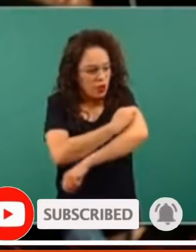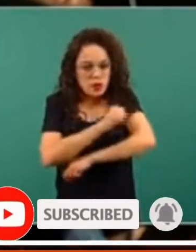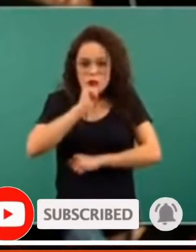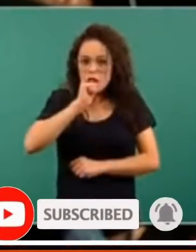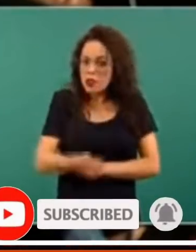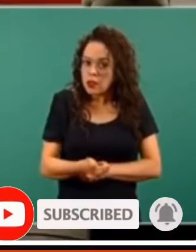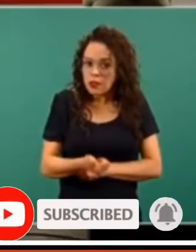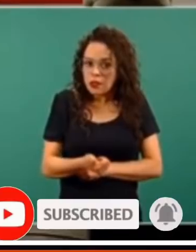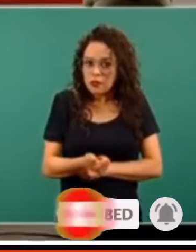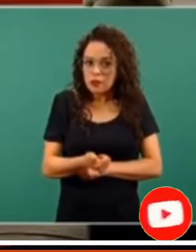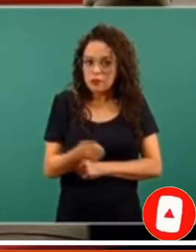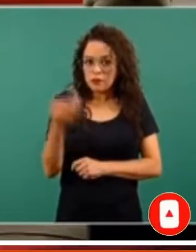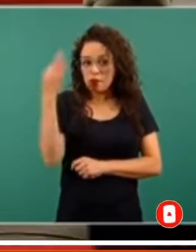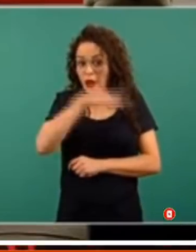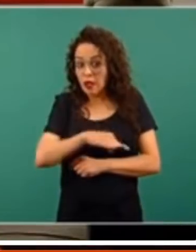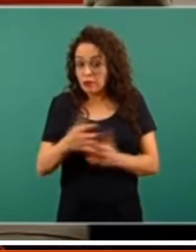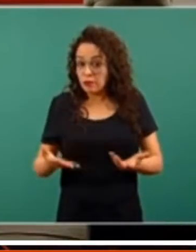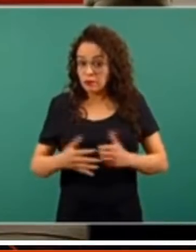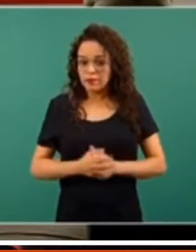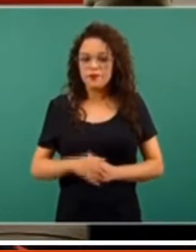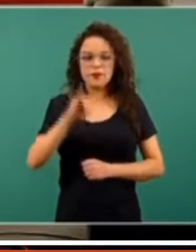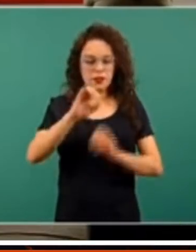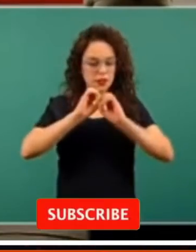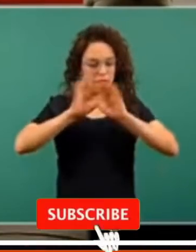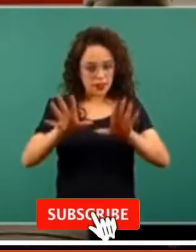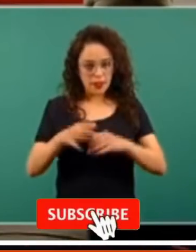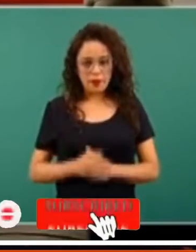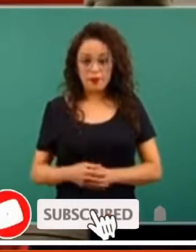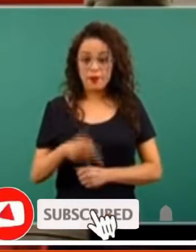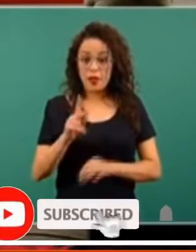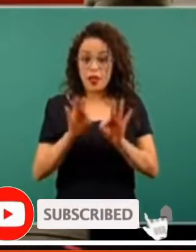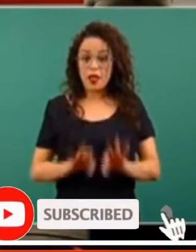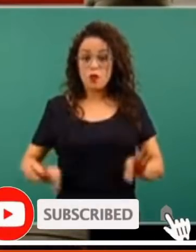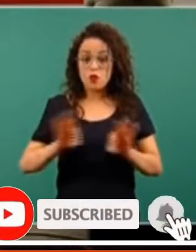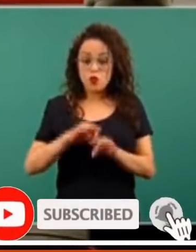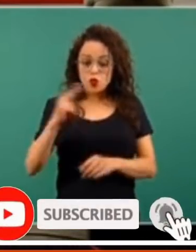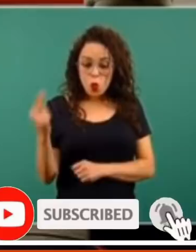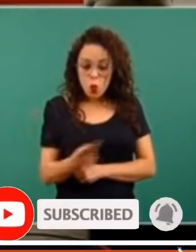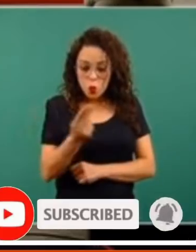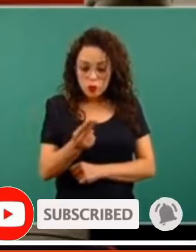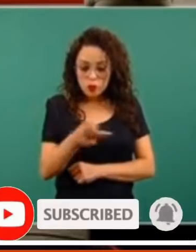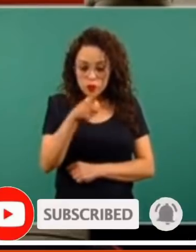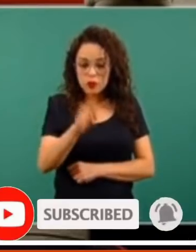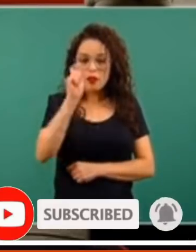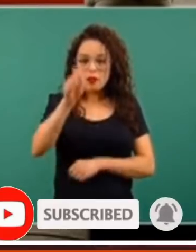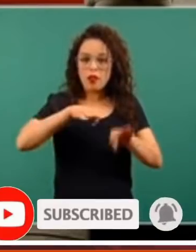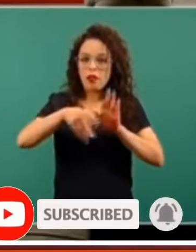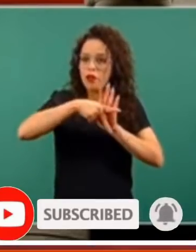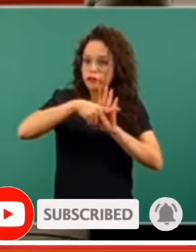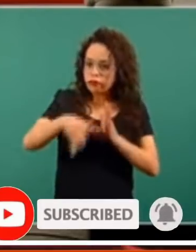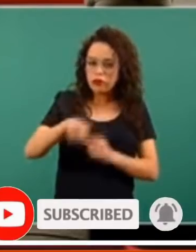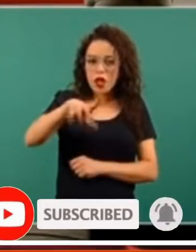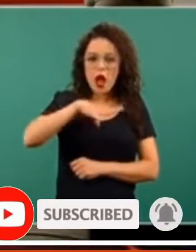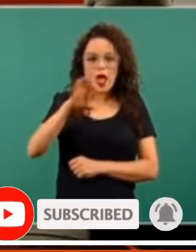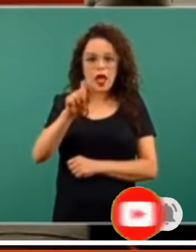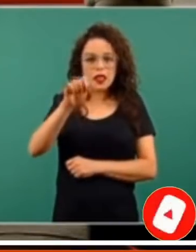este tipo de personas. Claro. Aquí lo importante es que ustedes, que son medios de información, con una ética profesional, con el deseo